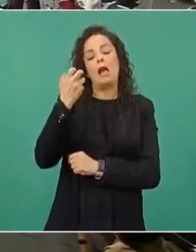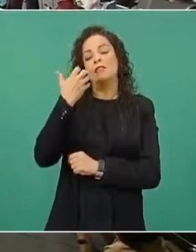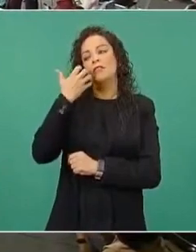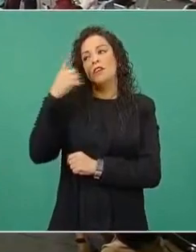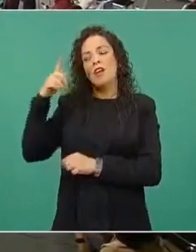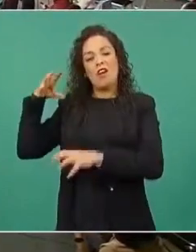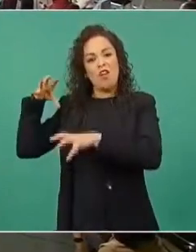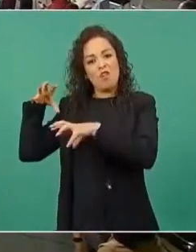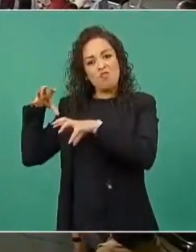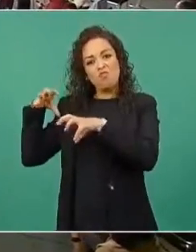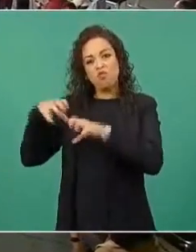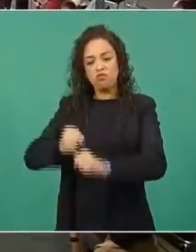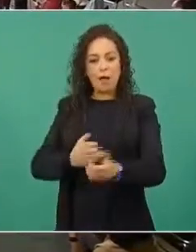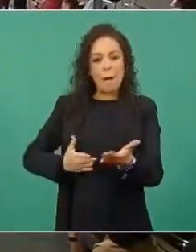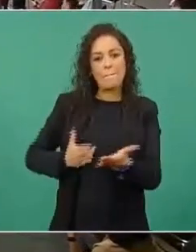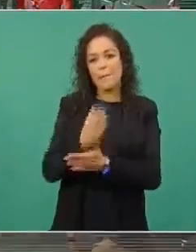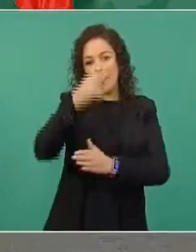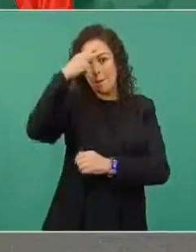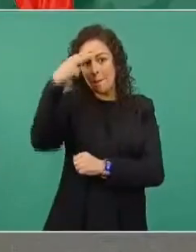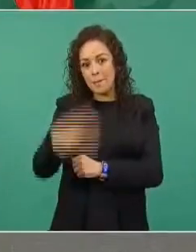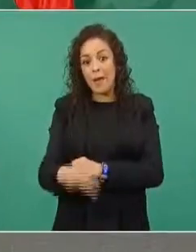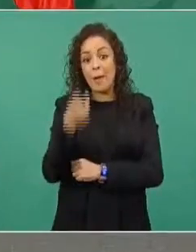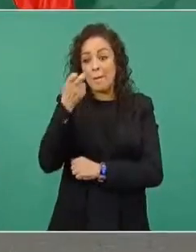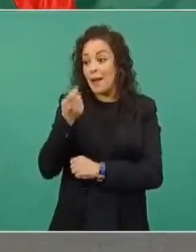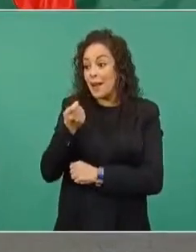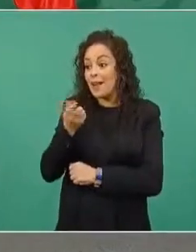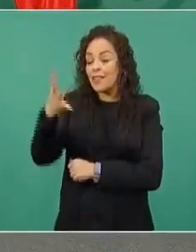llamó la guerra de los pasteles.